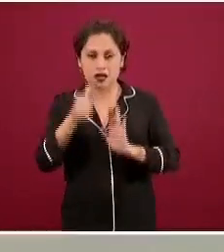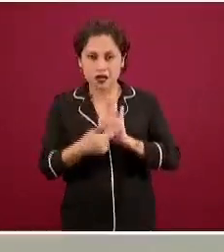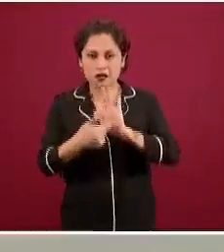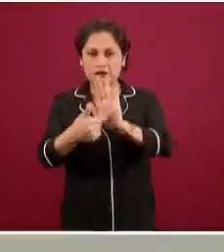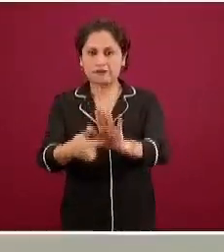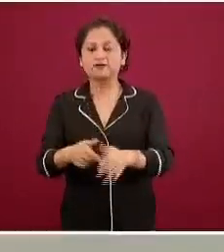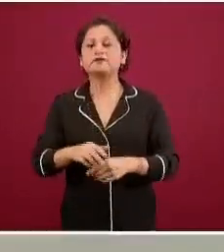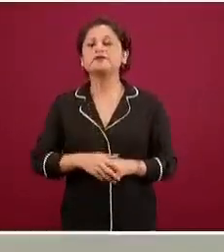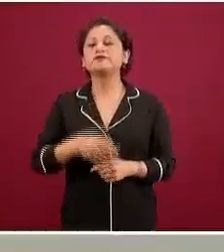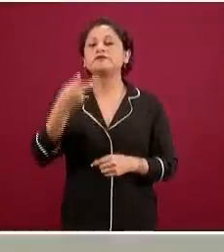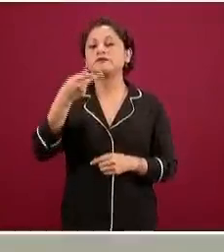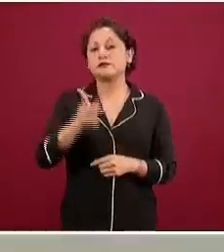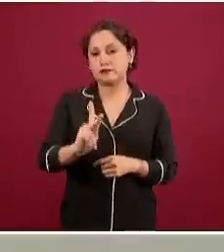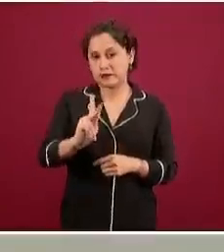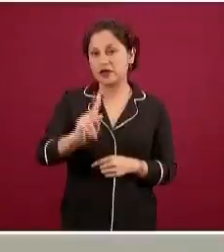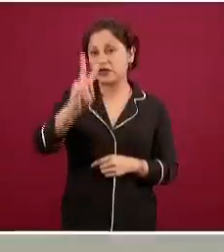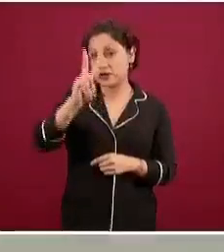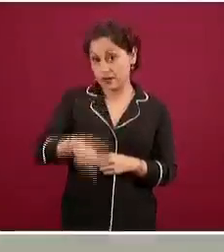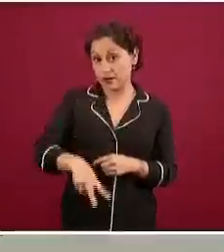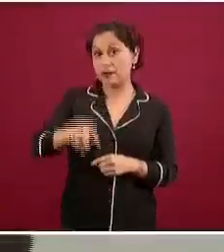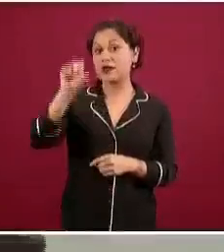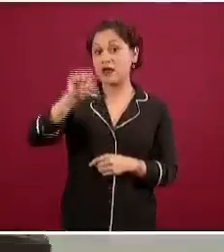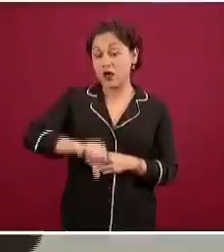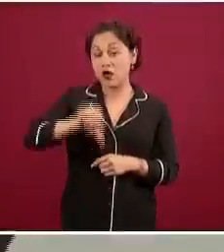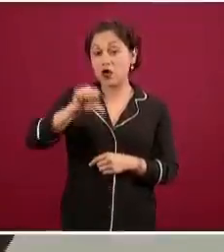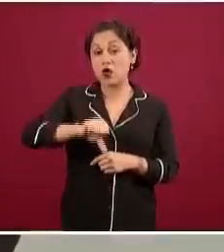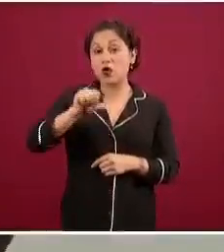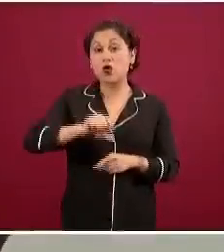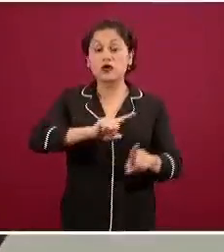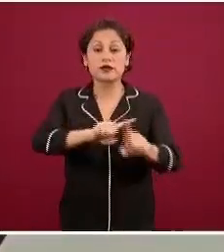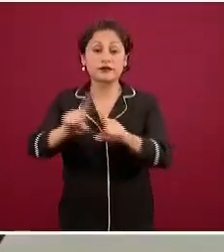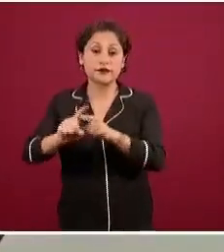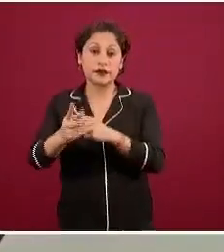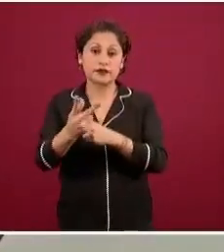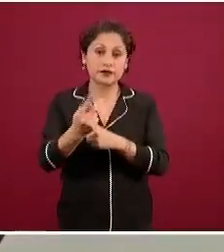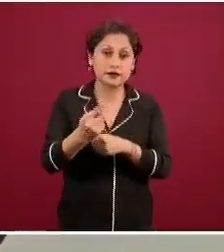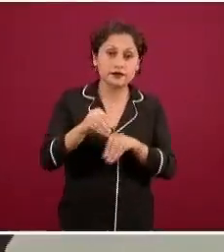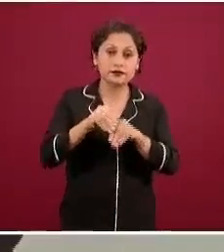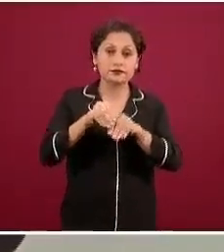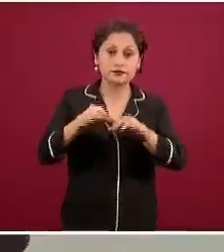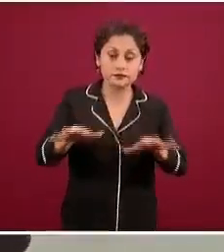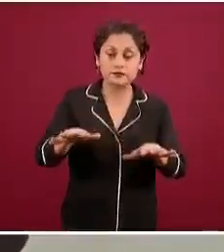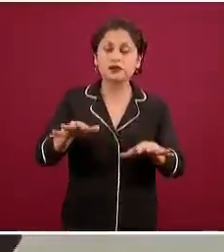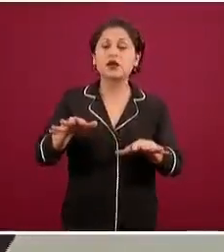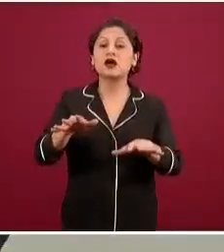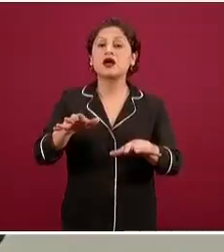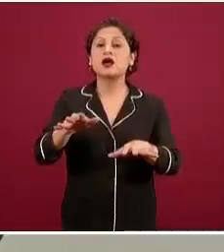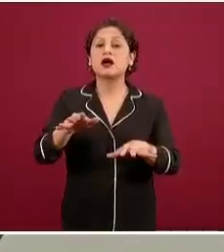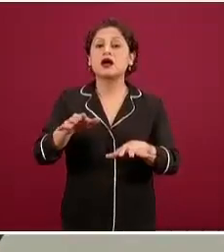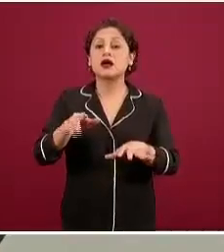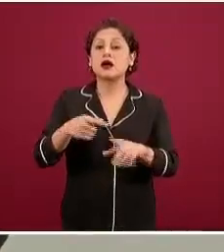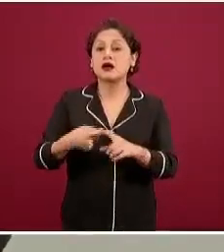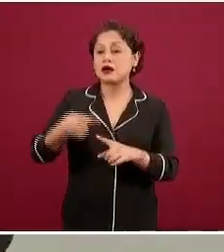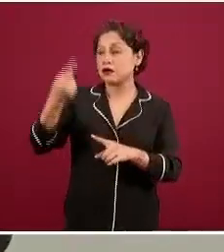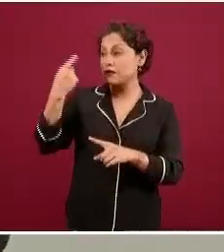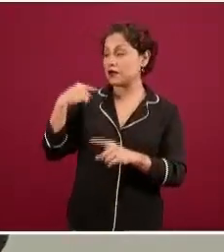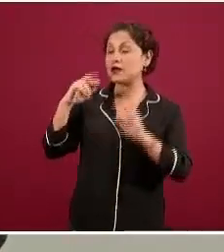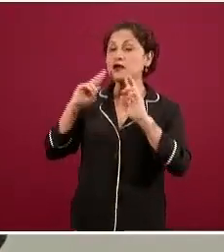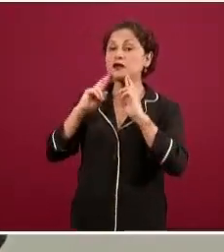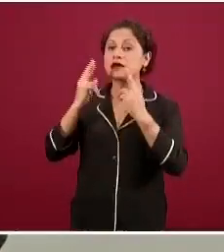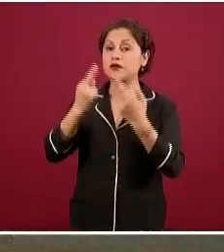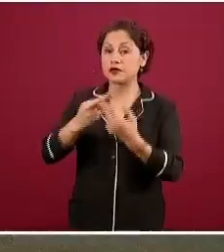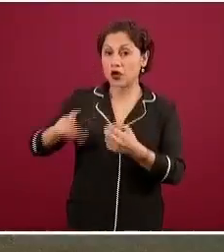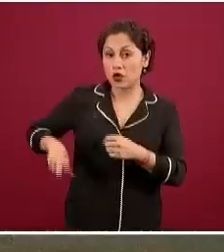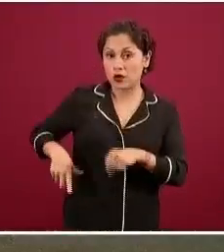porque hoy fue un tema que se conversó en medios públicos a partir de una reunión de seguimiento con los gobernadores,